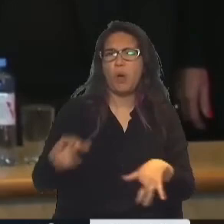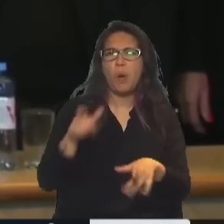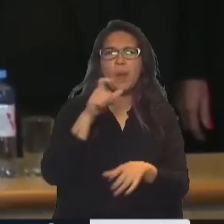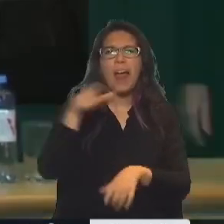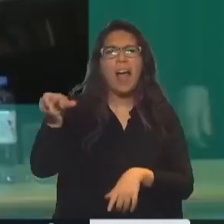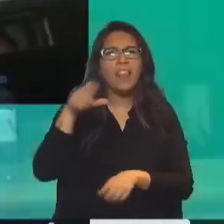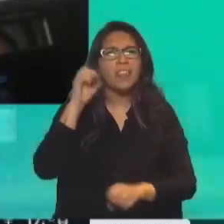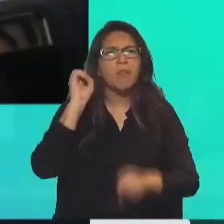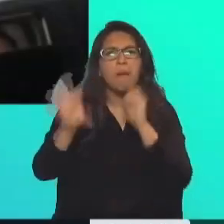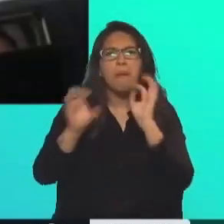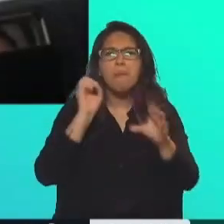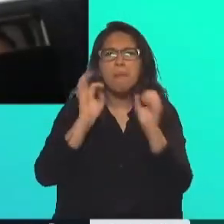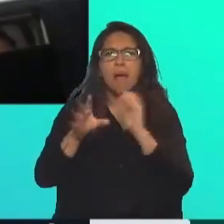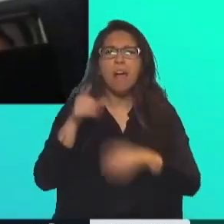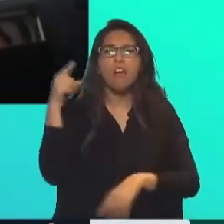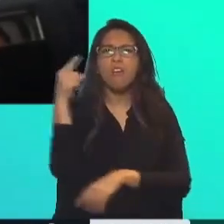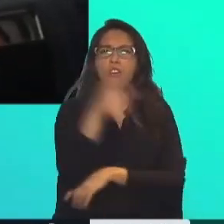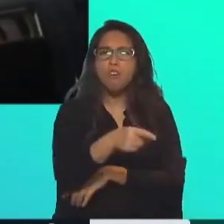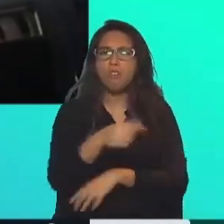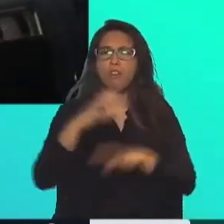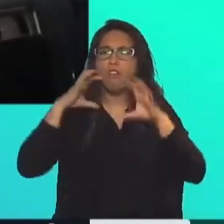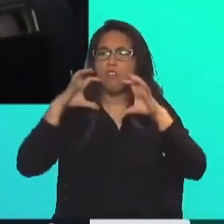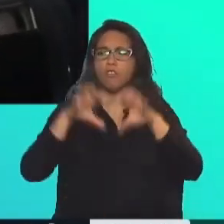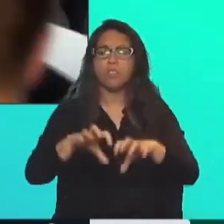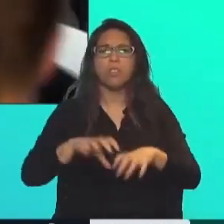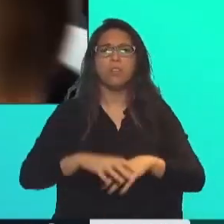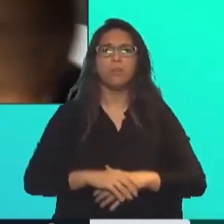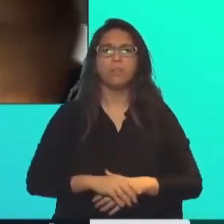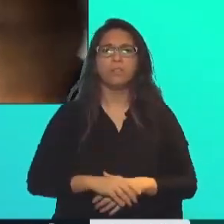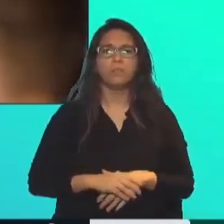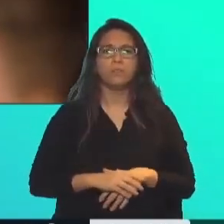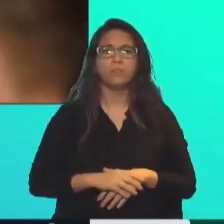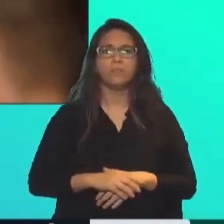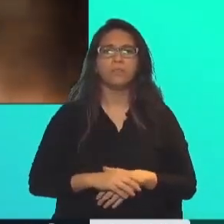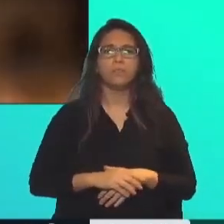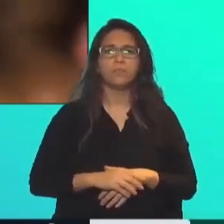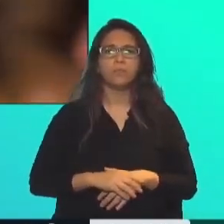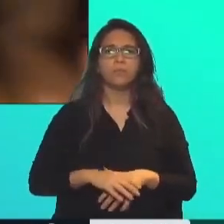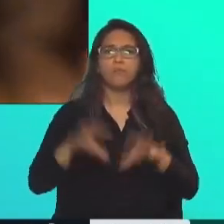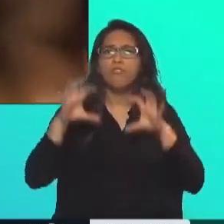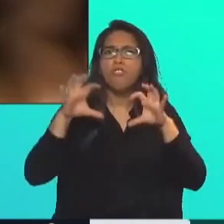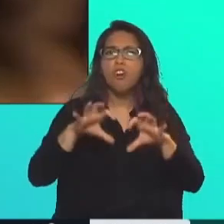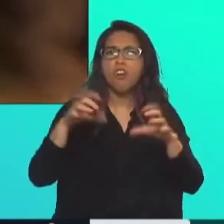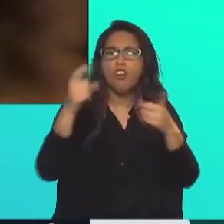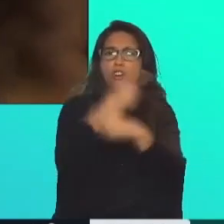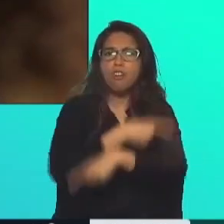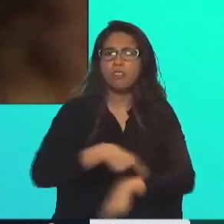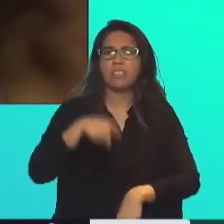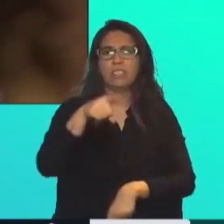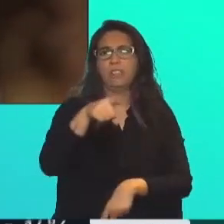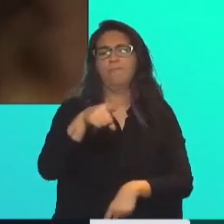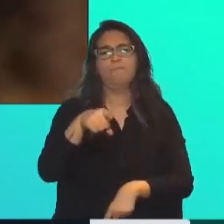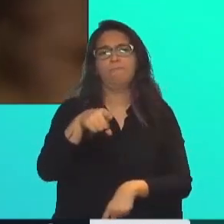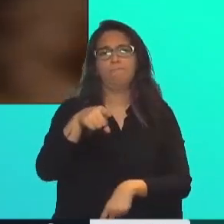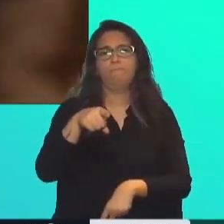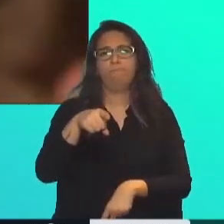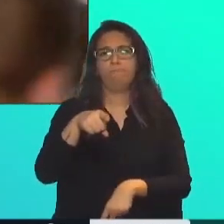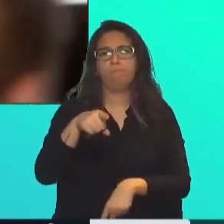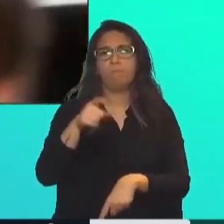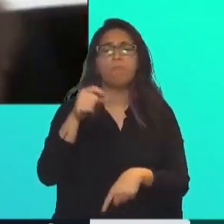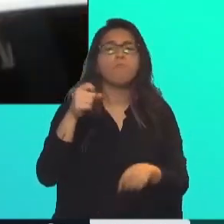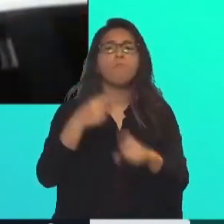adjetivos que están de más y del odio que muchas veces se interfiere y se mete en el medio del